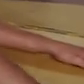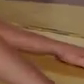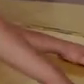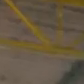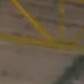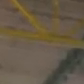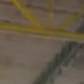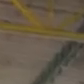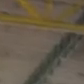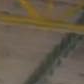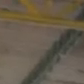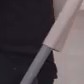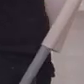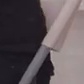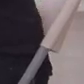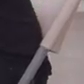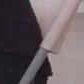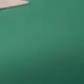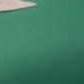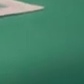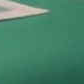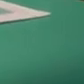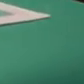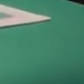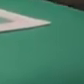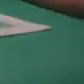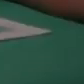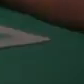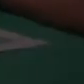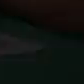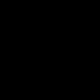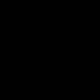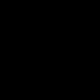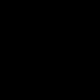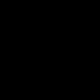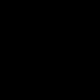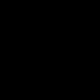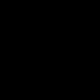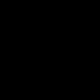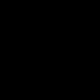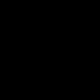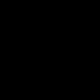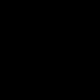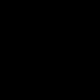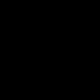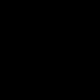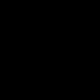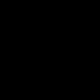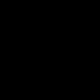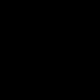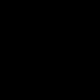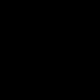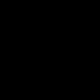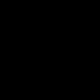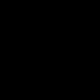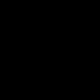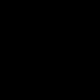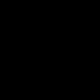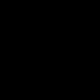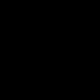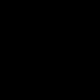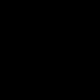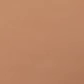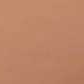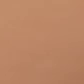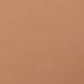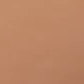dos deportistas víctimas del conflicto armado y de la violencia urbana aceptar una invitación a dialogar sobre sus experiencias para